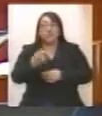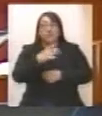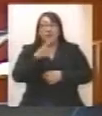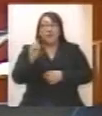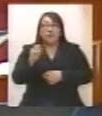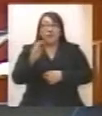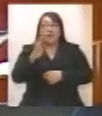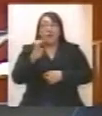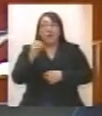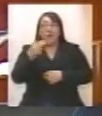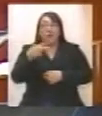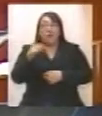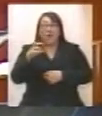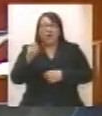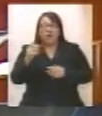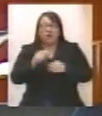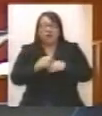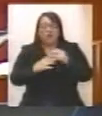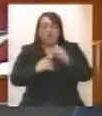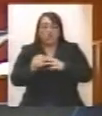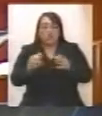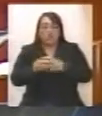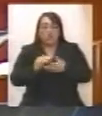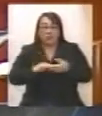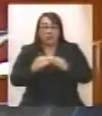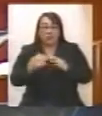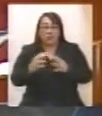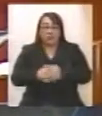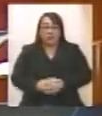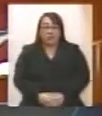1.500 biohuertos e infraestructura comunal.